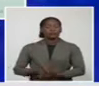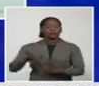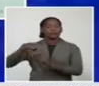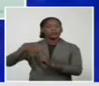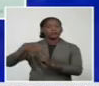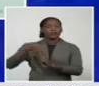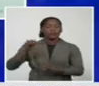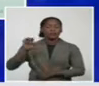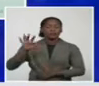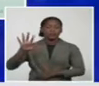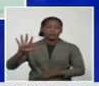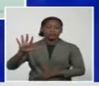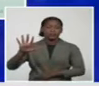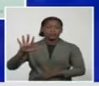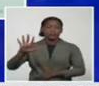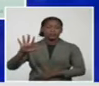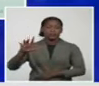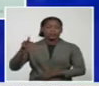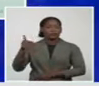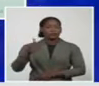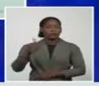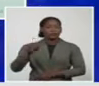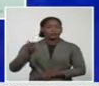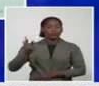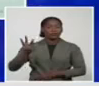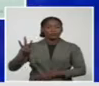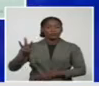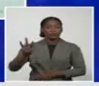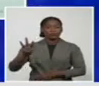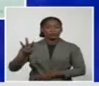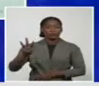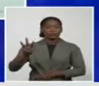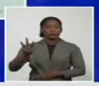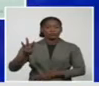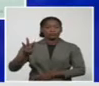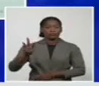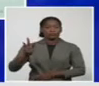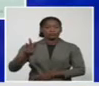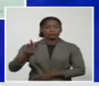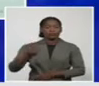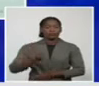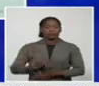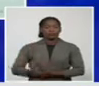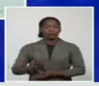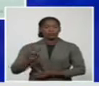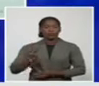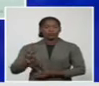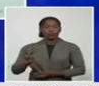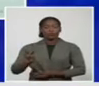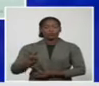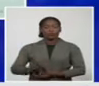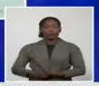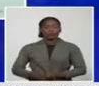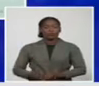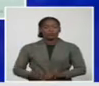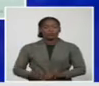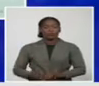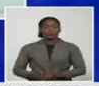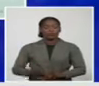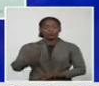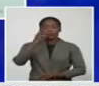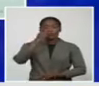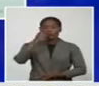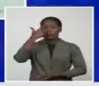5, Jatibonico con 3 y Tahuasco con 2. Ciego de Ávila, después de una